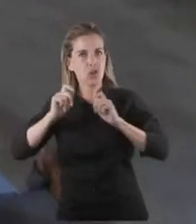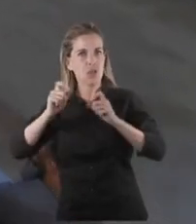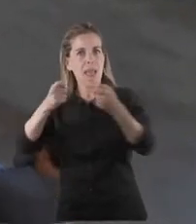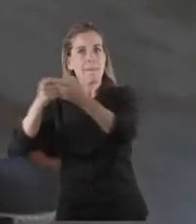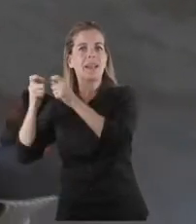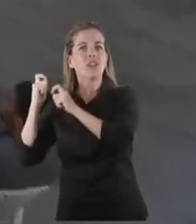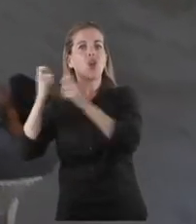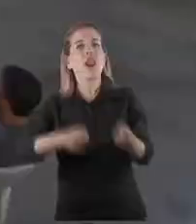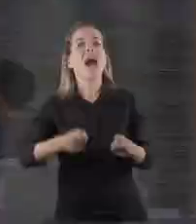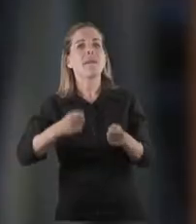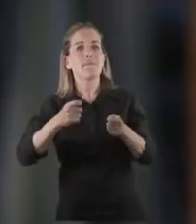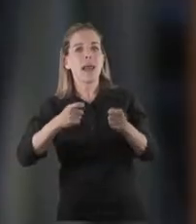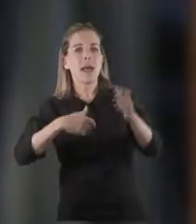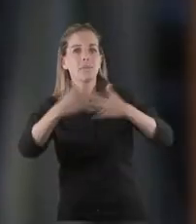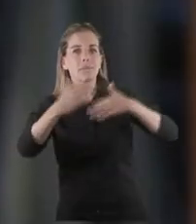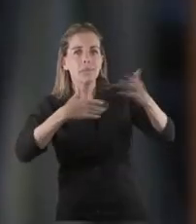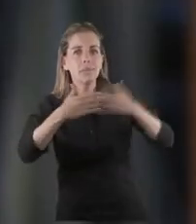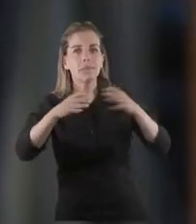precisamente